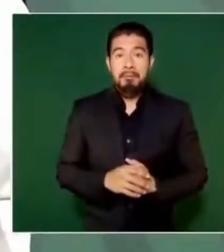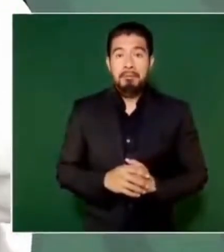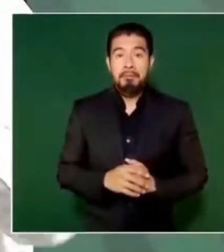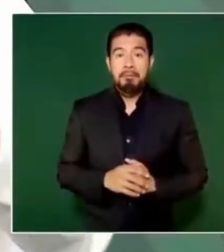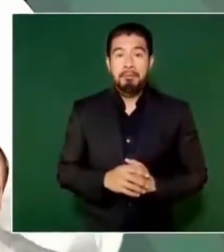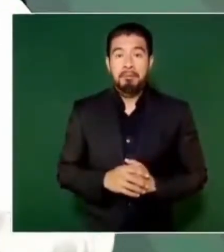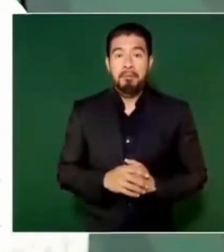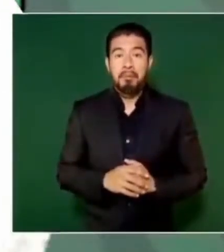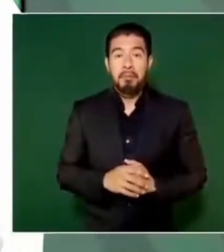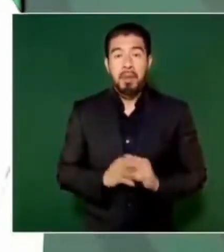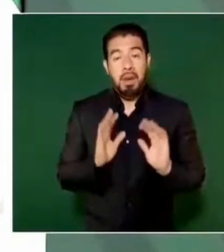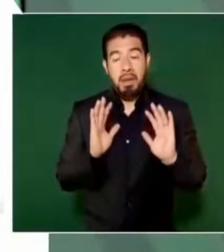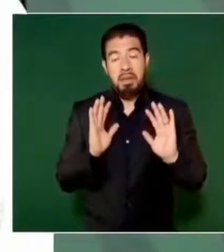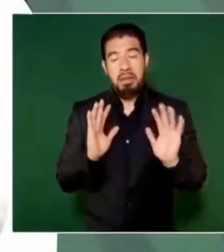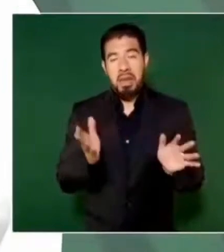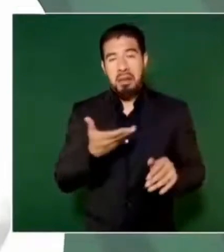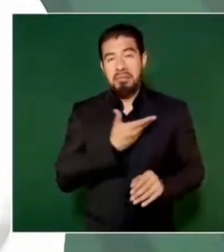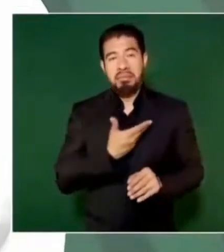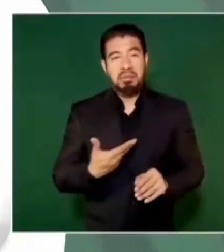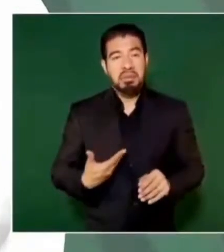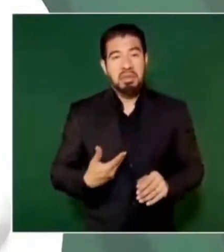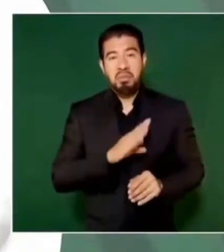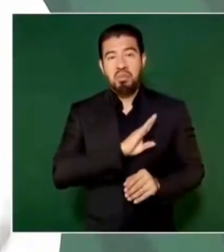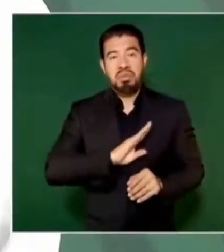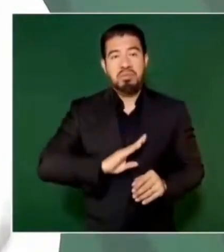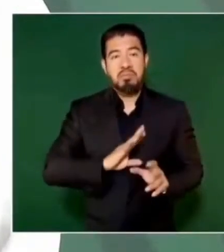llegaron a ser presidentes municipales